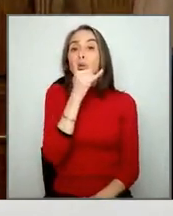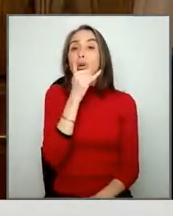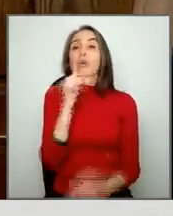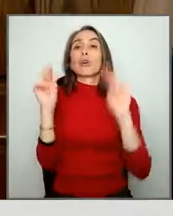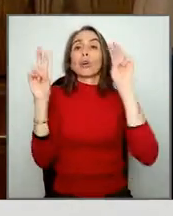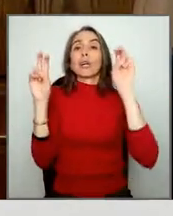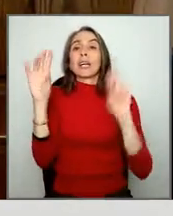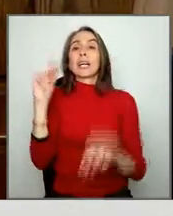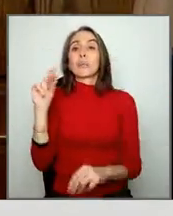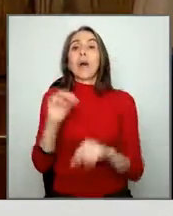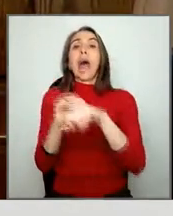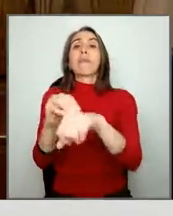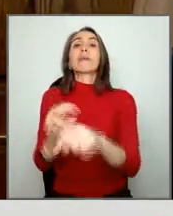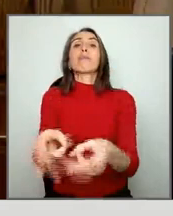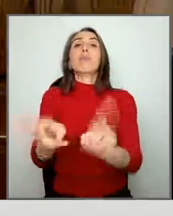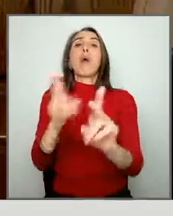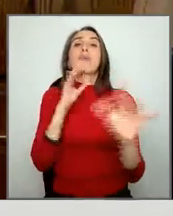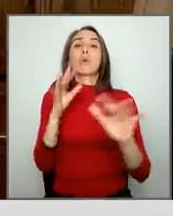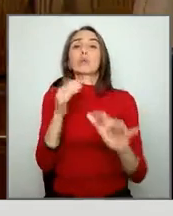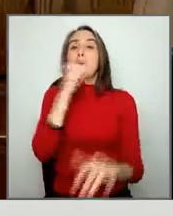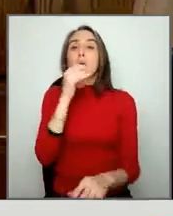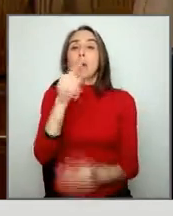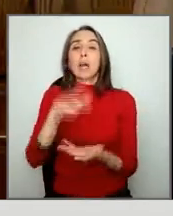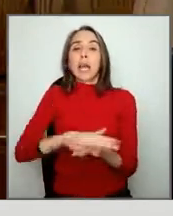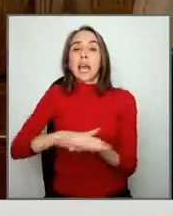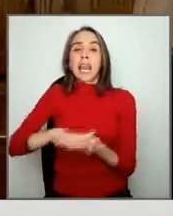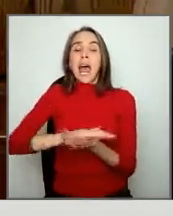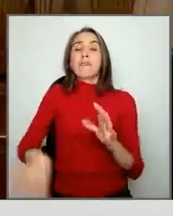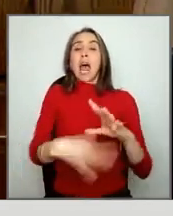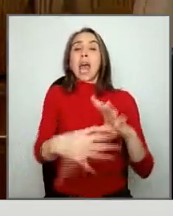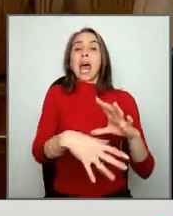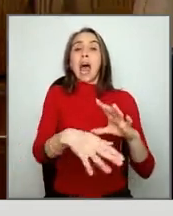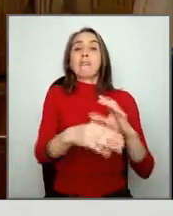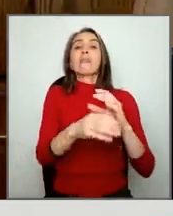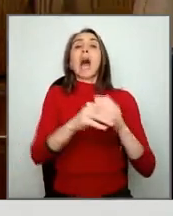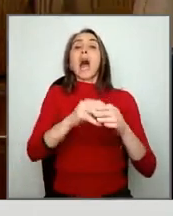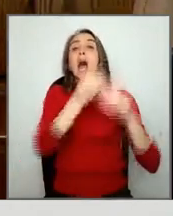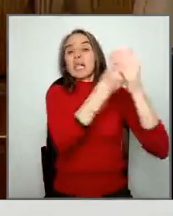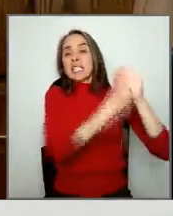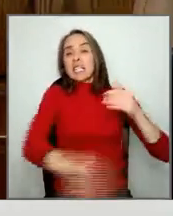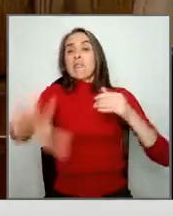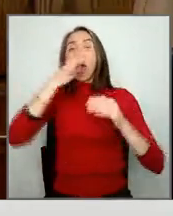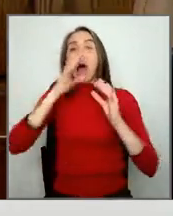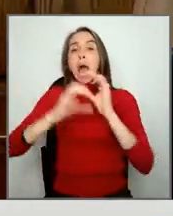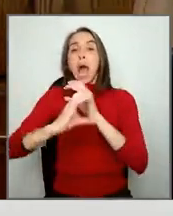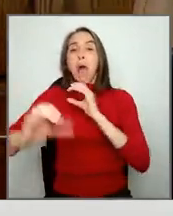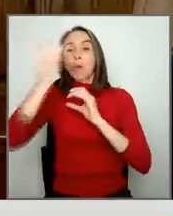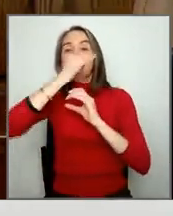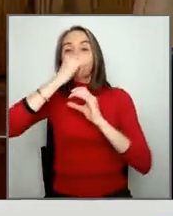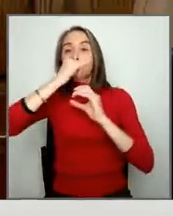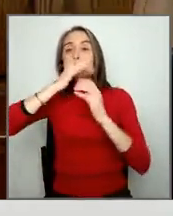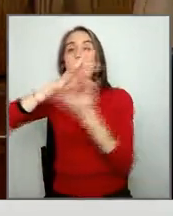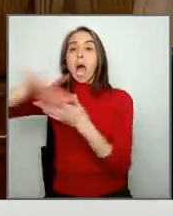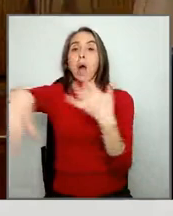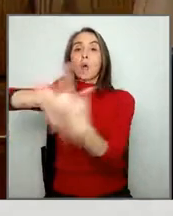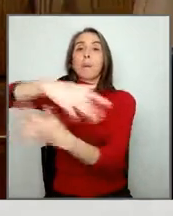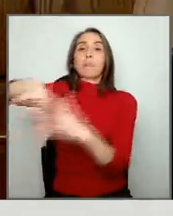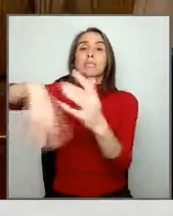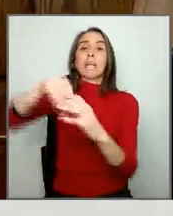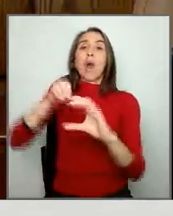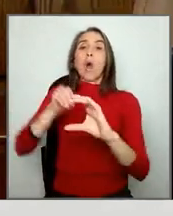ocupar si cuando se la aves se se va por la cañería se mezclan las aguas y por lo tanto quedan completamente